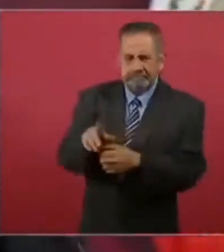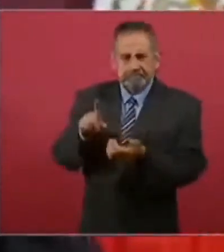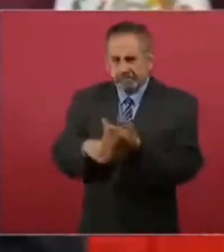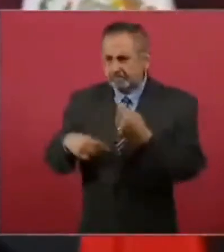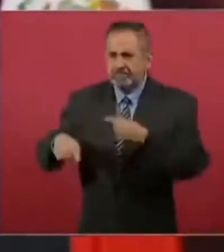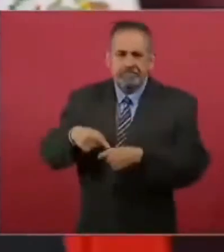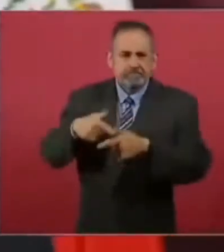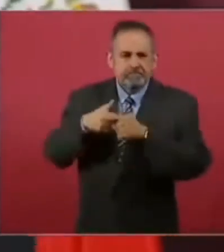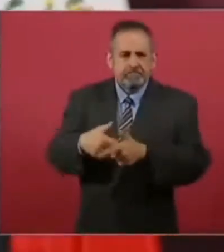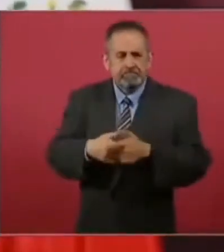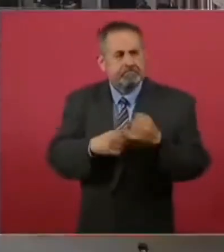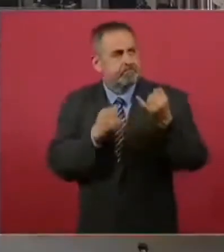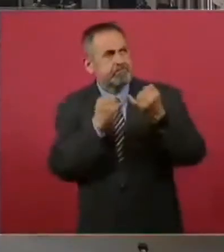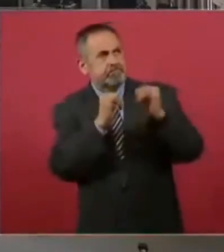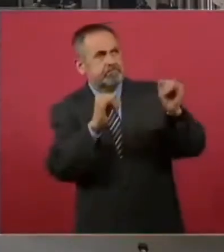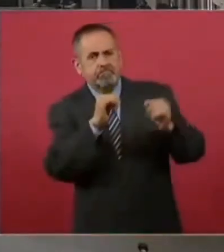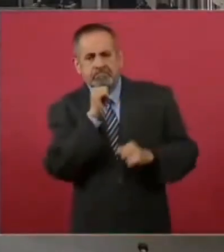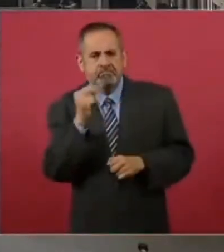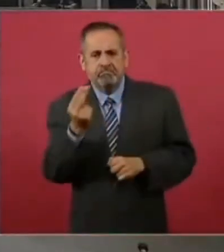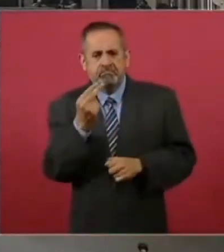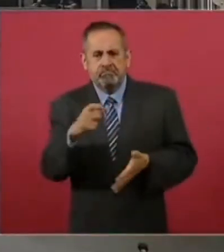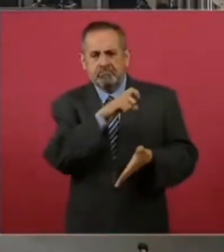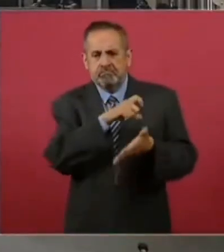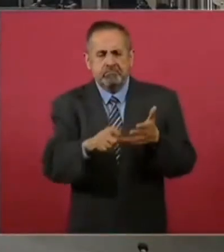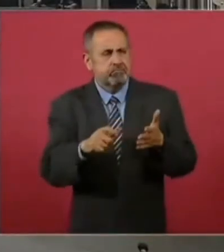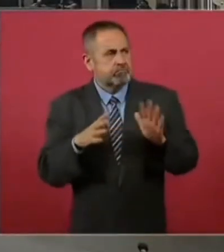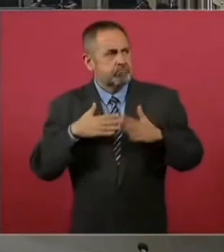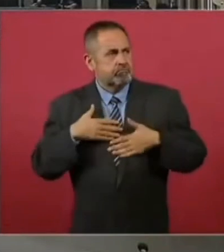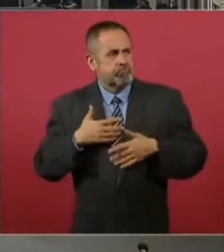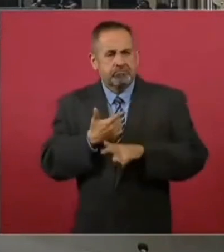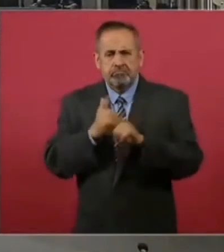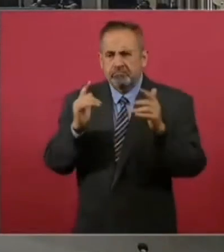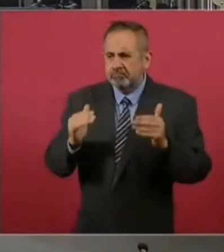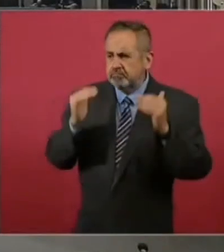para seguir siendo un país independiente y soberano, libre,